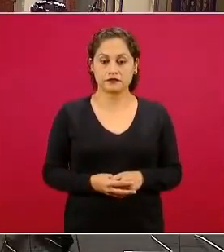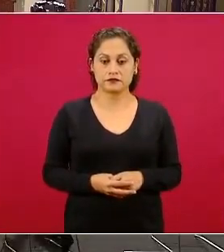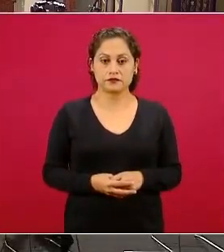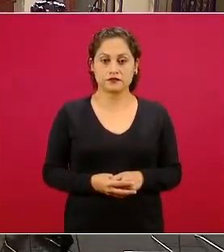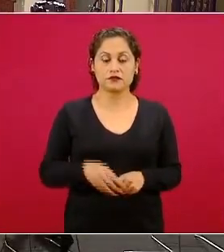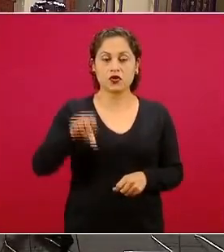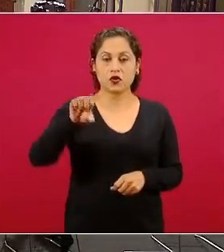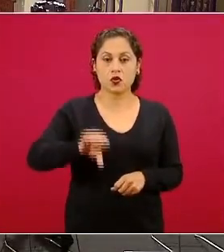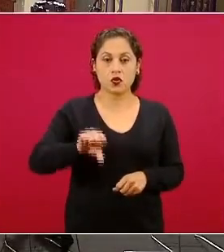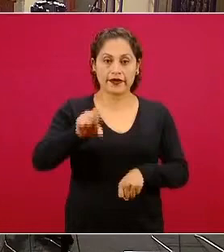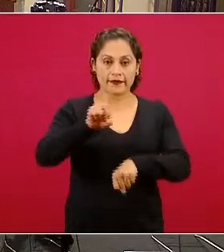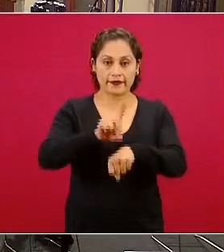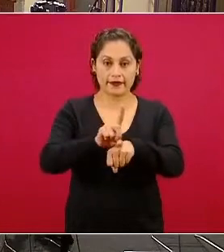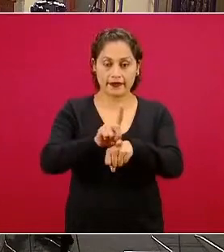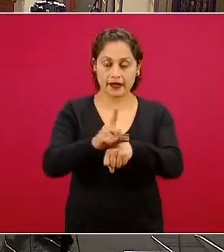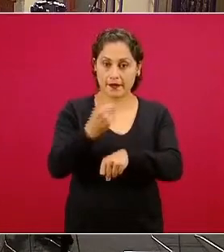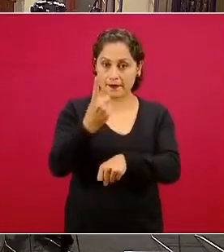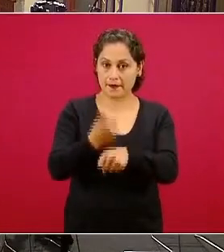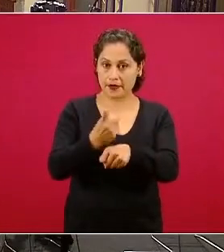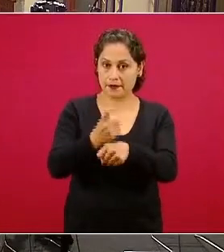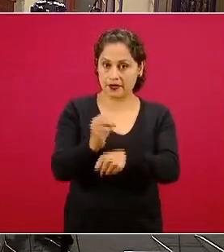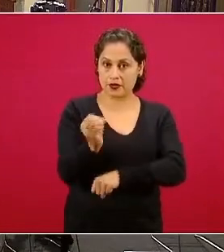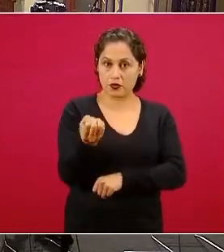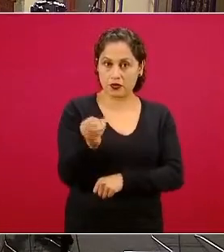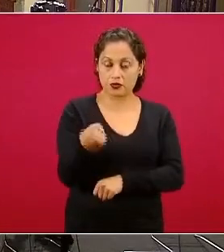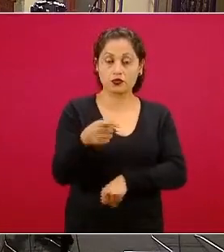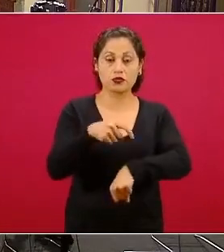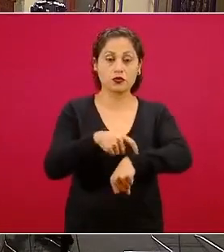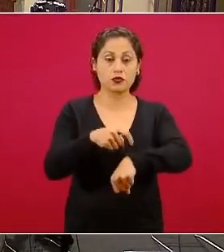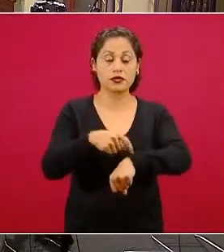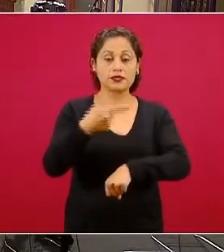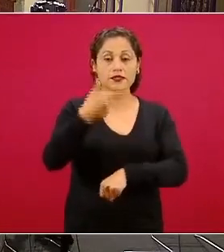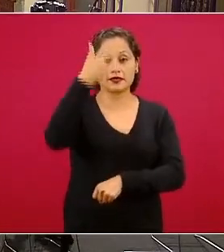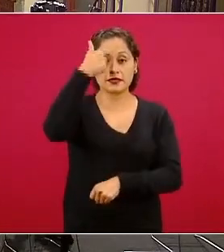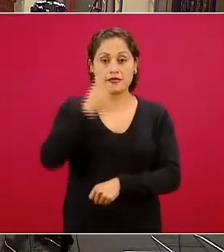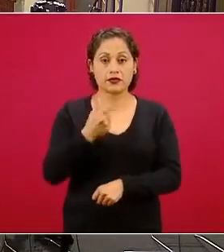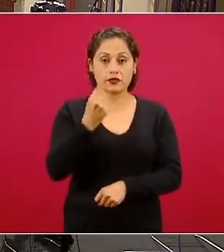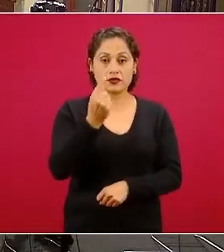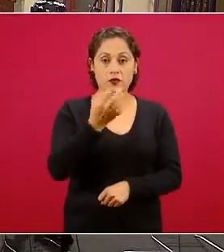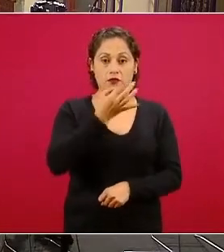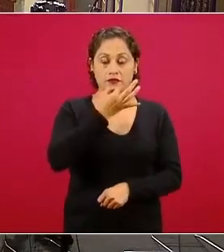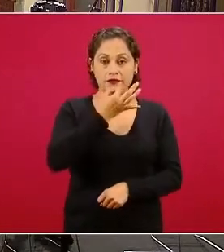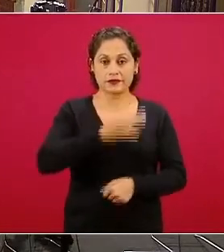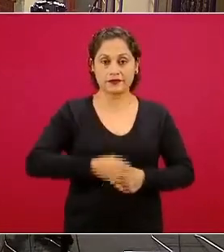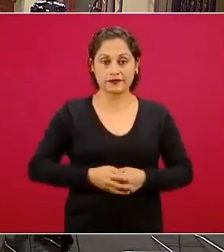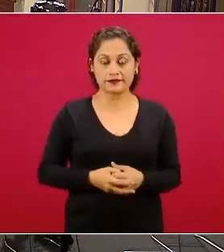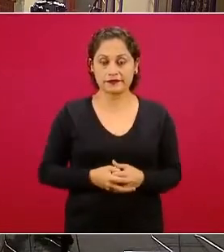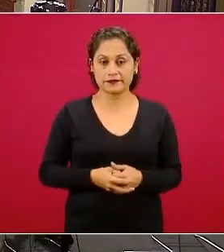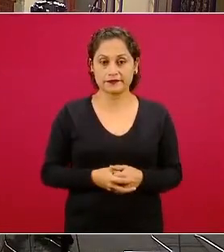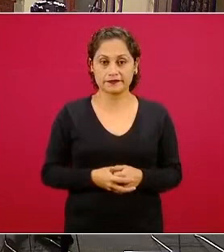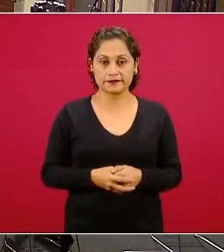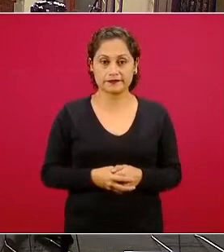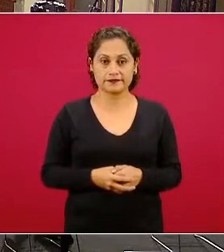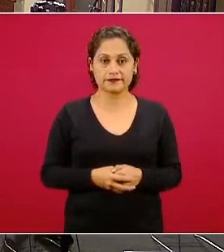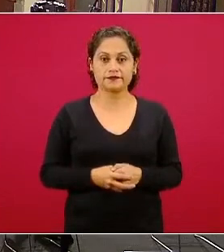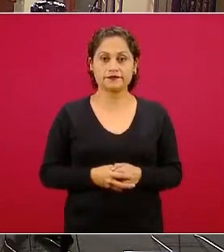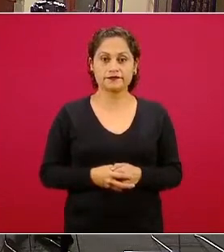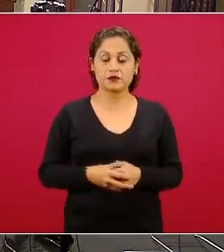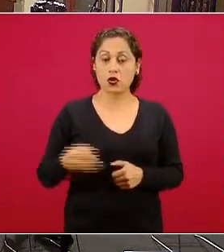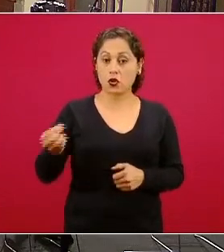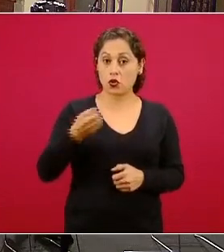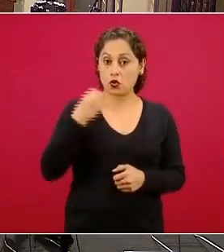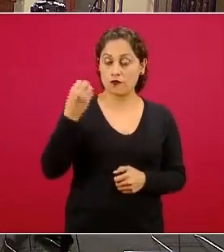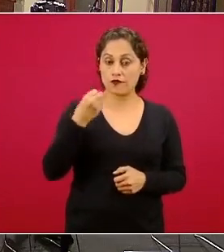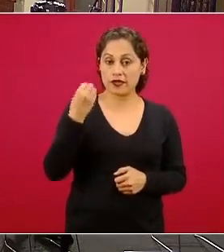Hoy es 1 de octubre, son las 19 horas con 1 minuto y vamos a iniciar la conferencia de